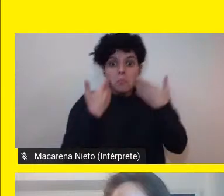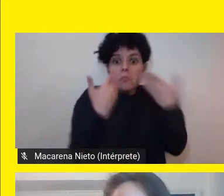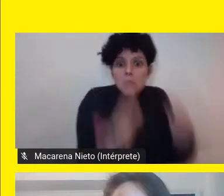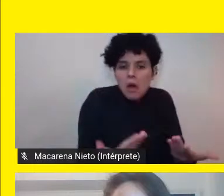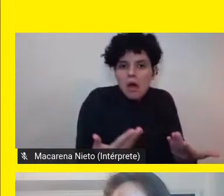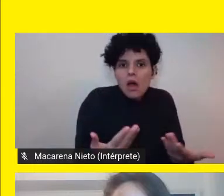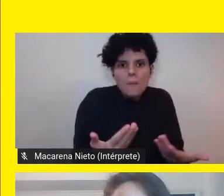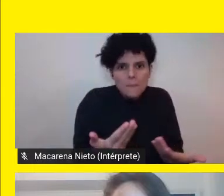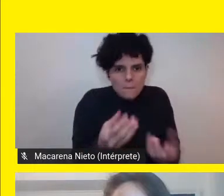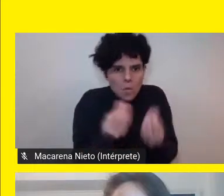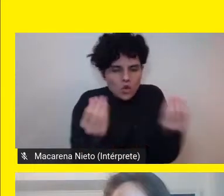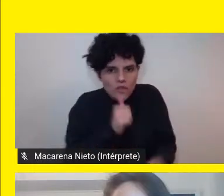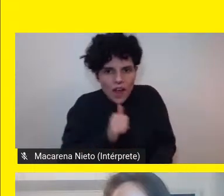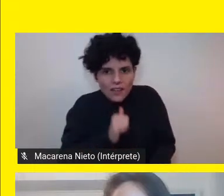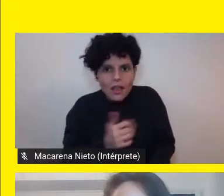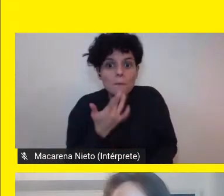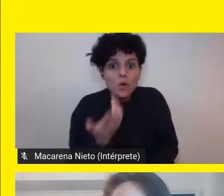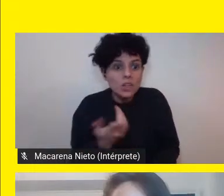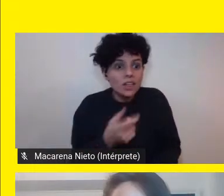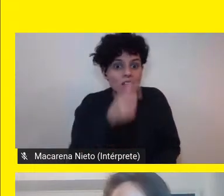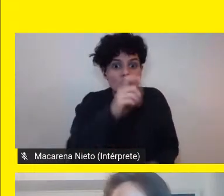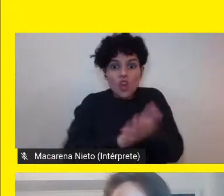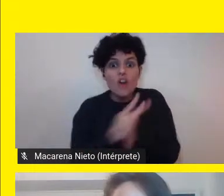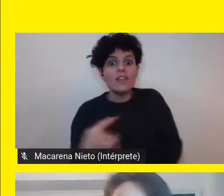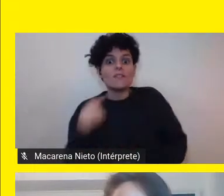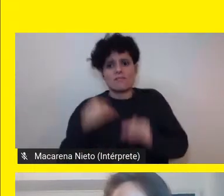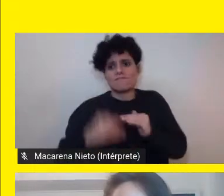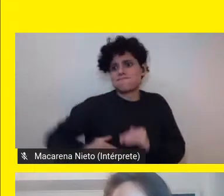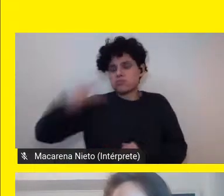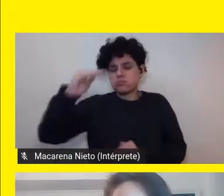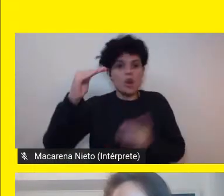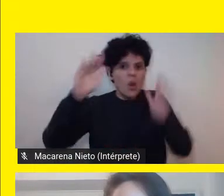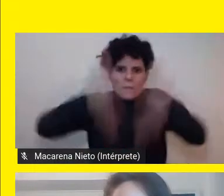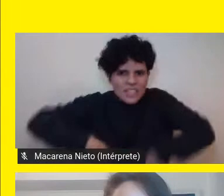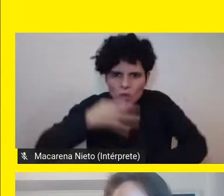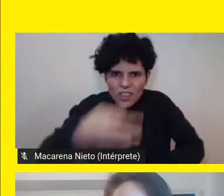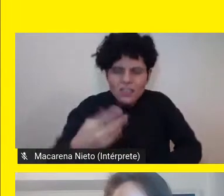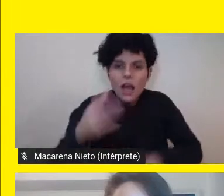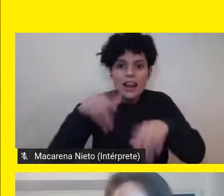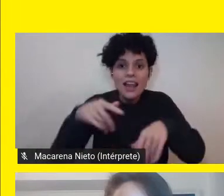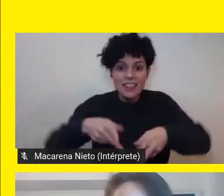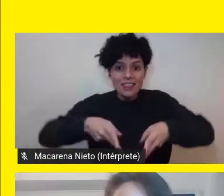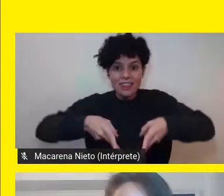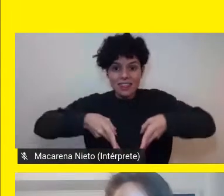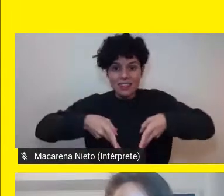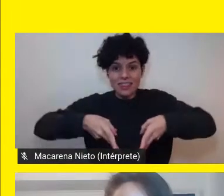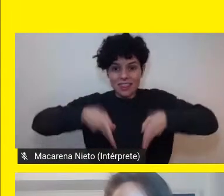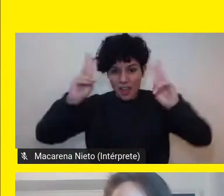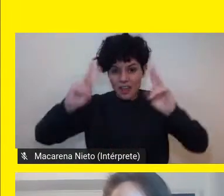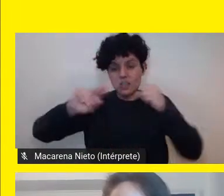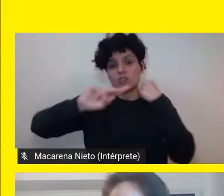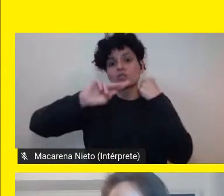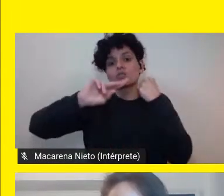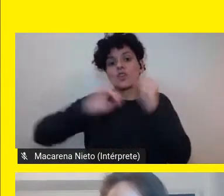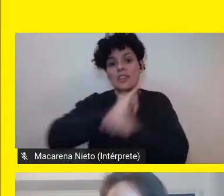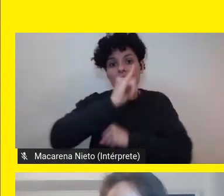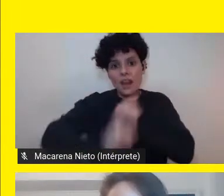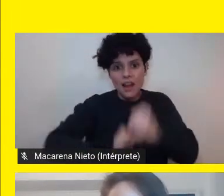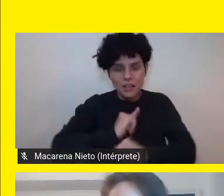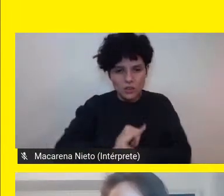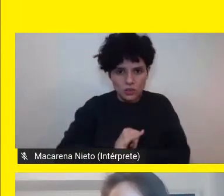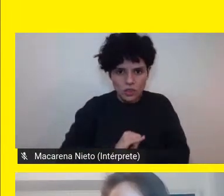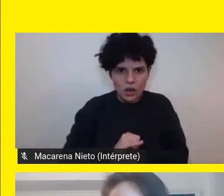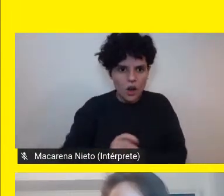son proporcionales a la gravedad de los delitos que se han cometido, que es lo que nos señala el derecho internacional, nosotros como Estados debemos procurar.